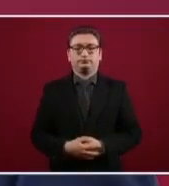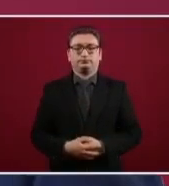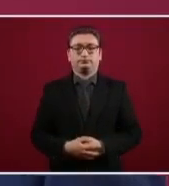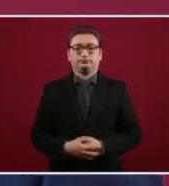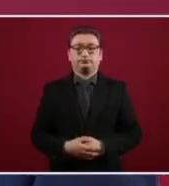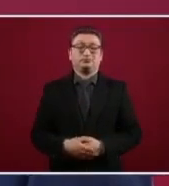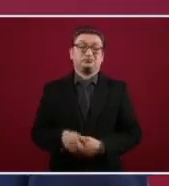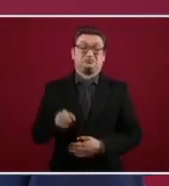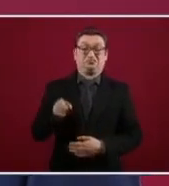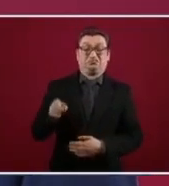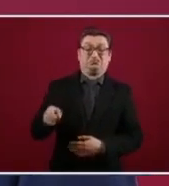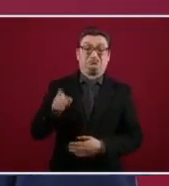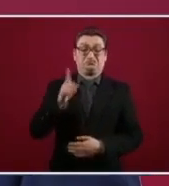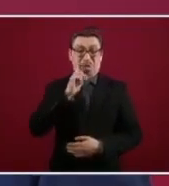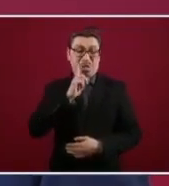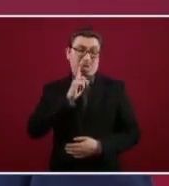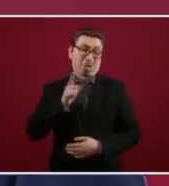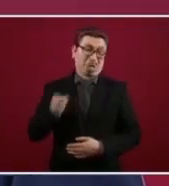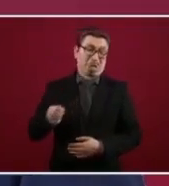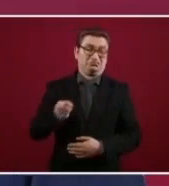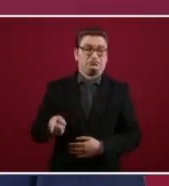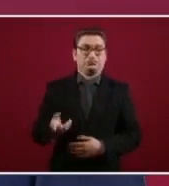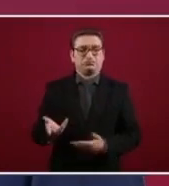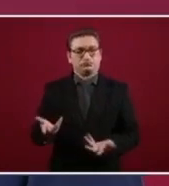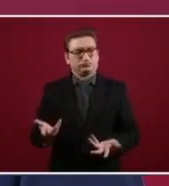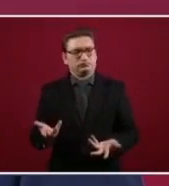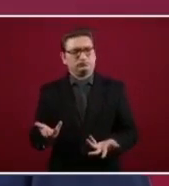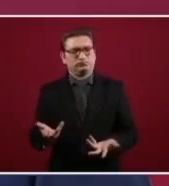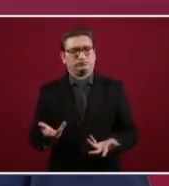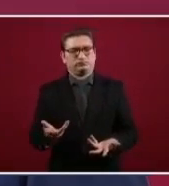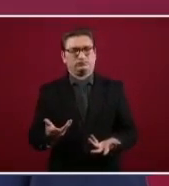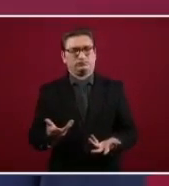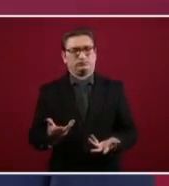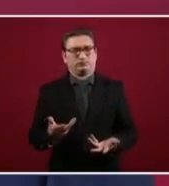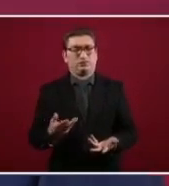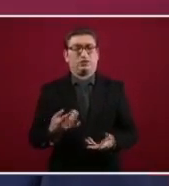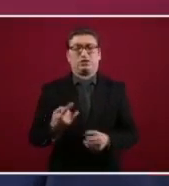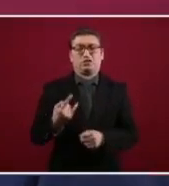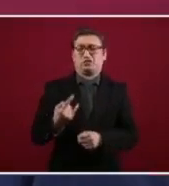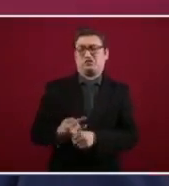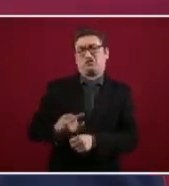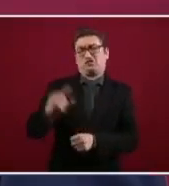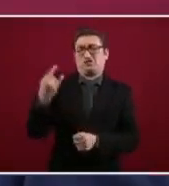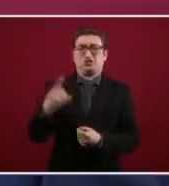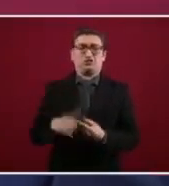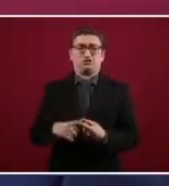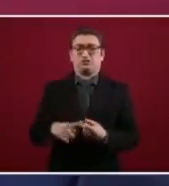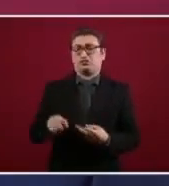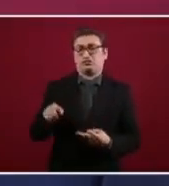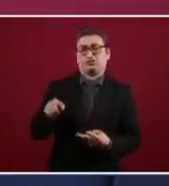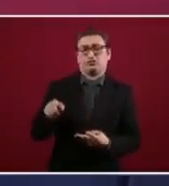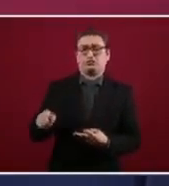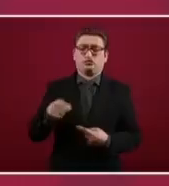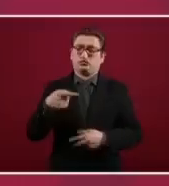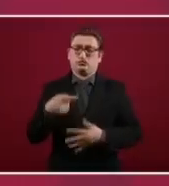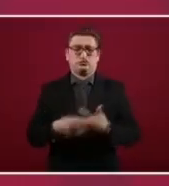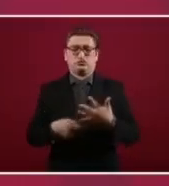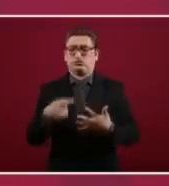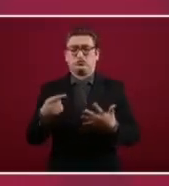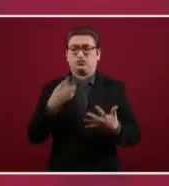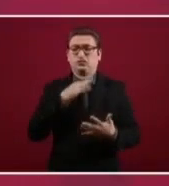señalarla pero hubo fraude oiga que usted no reúne los requisitos